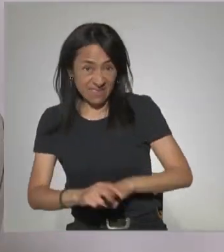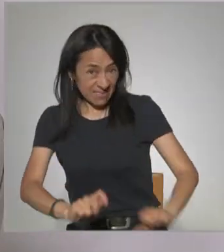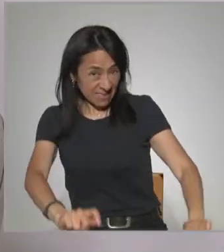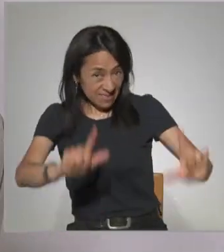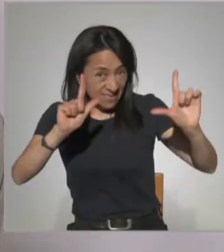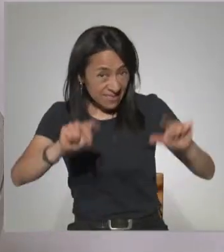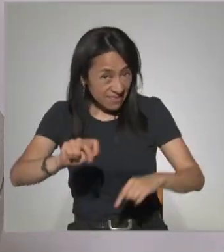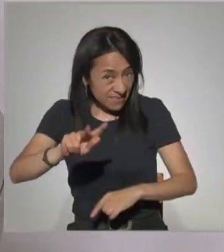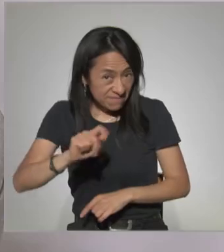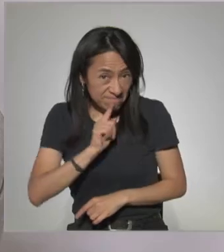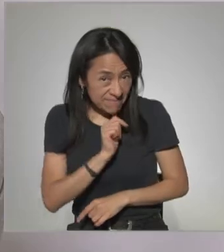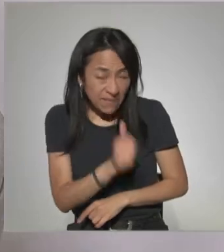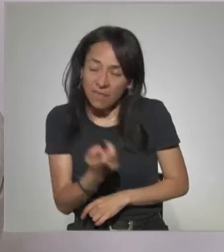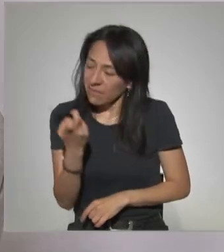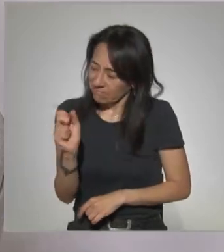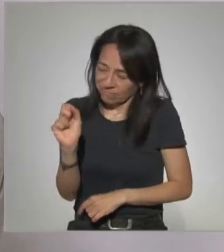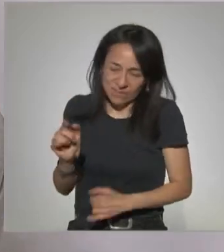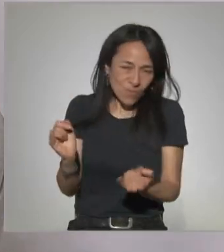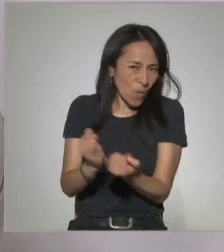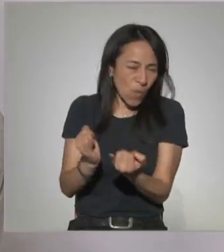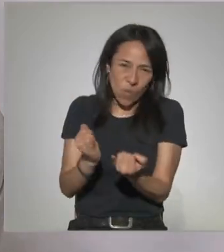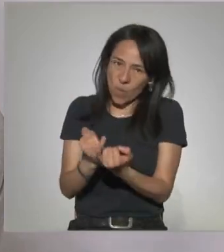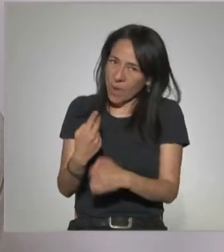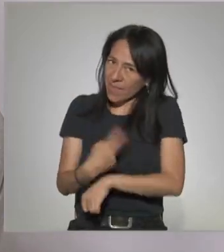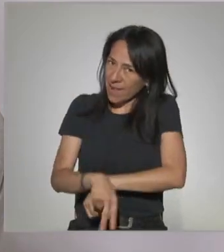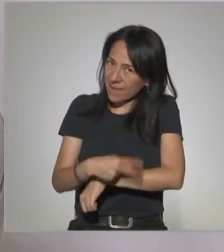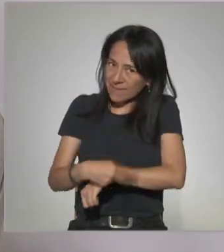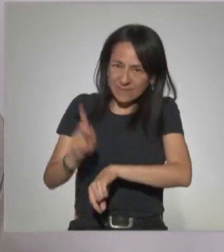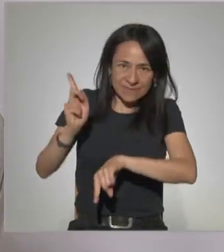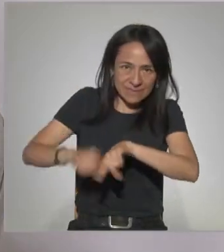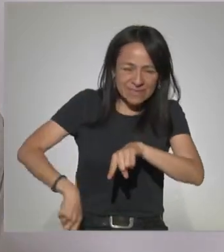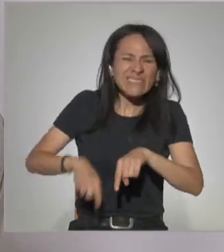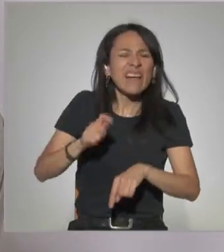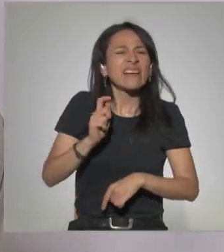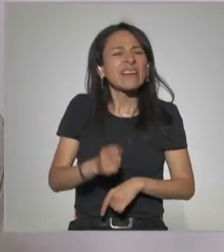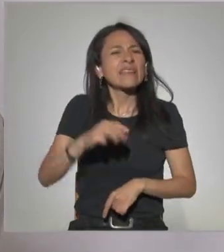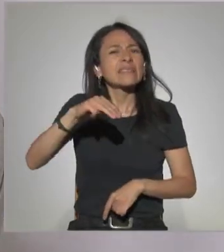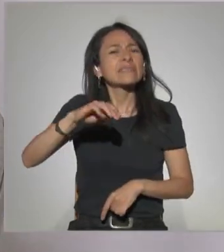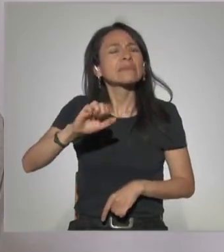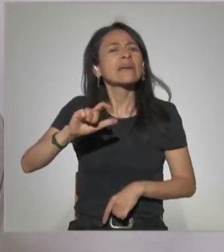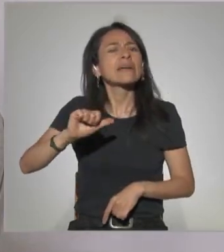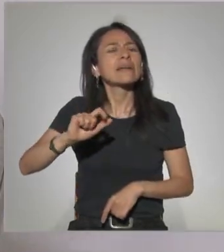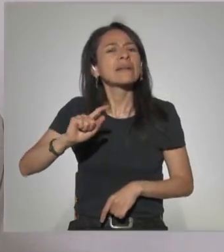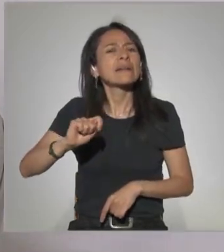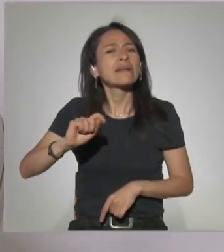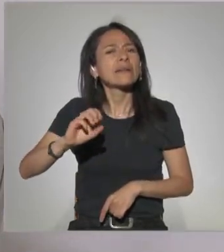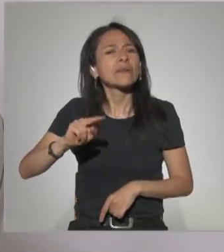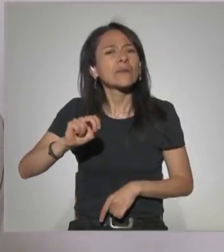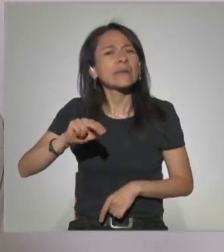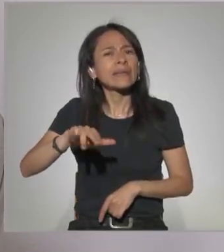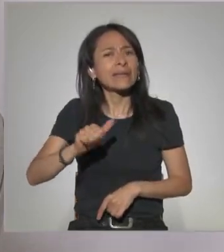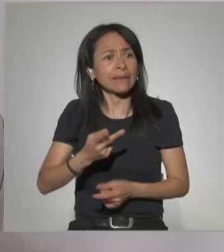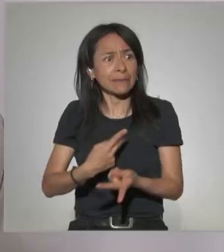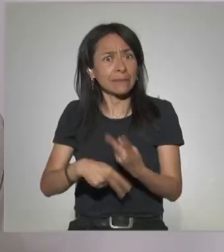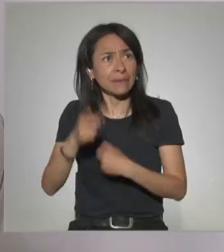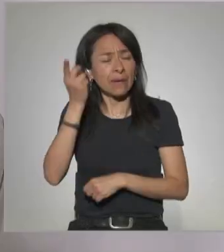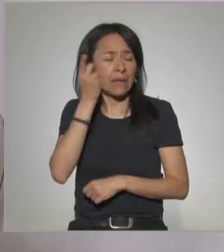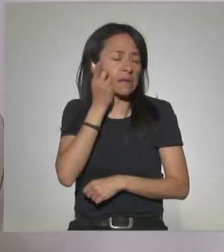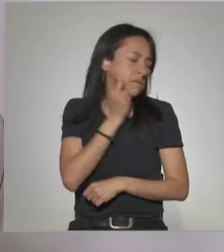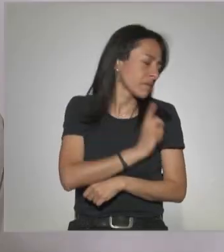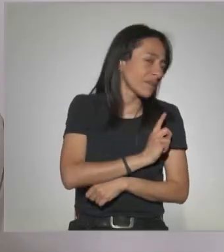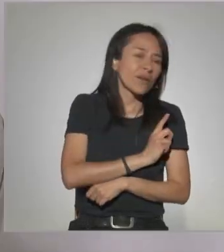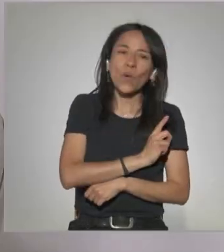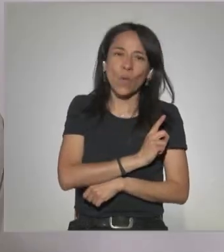no, tampoco. Porque finalmente no es que la melatonina te dé sueño en sí mismo, sino que mejora la calidad del sueño también, ¿no?